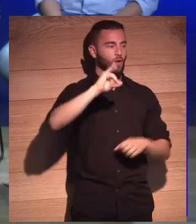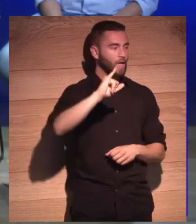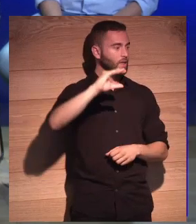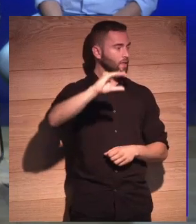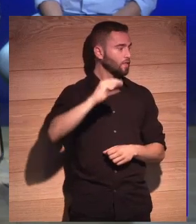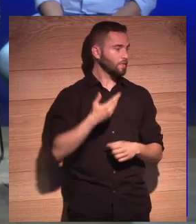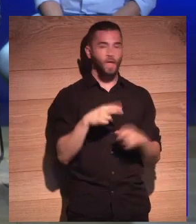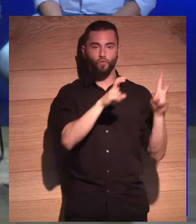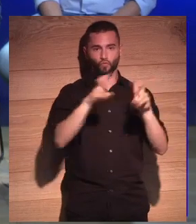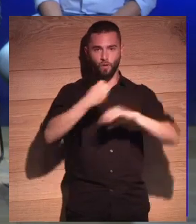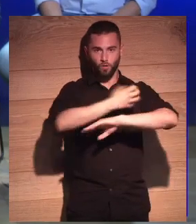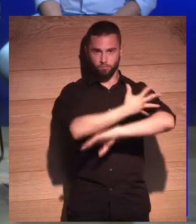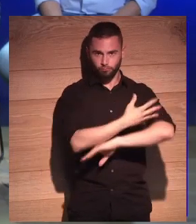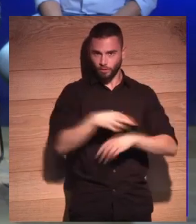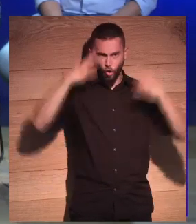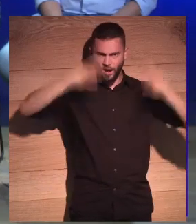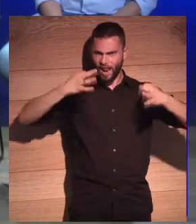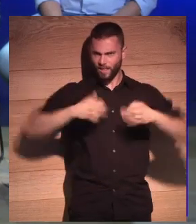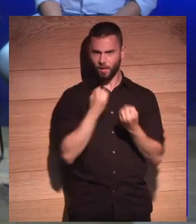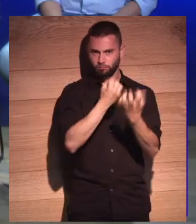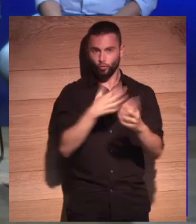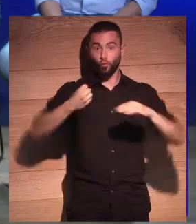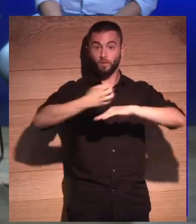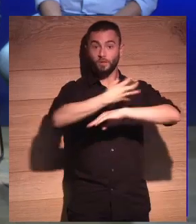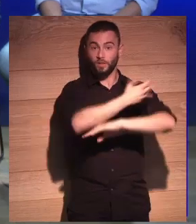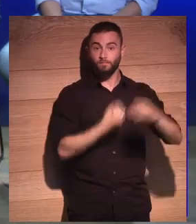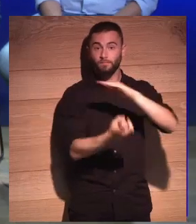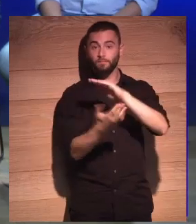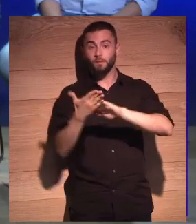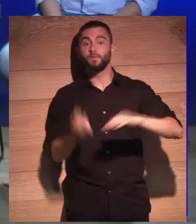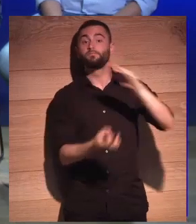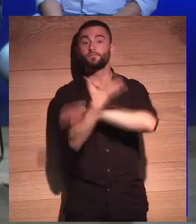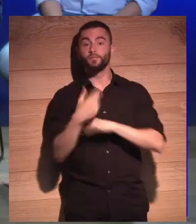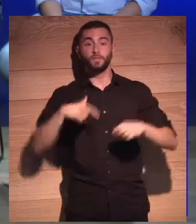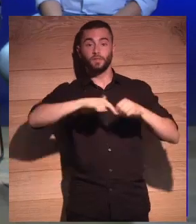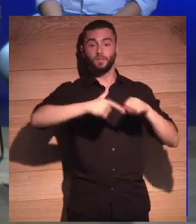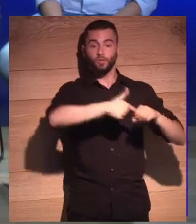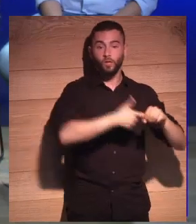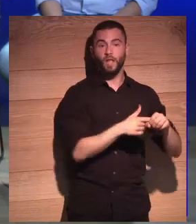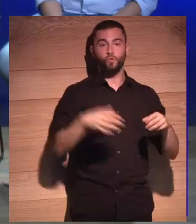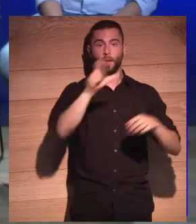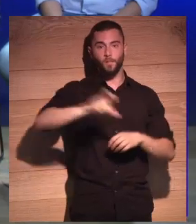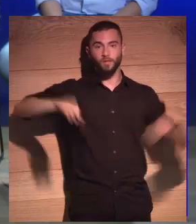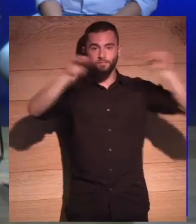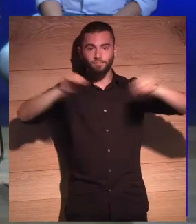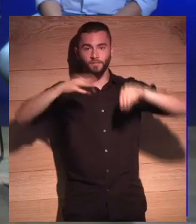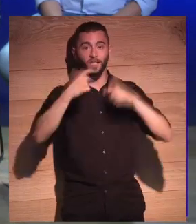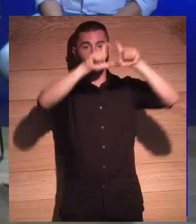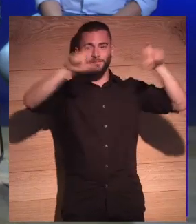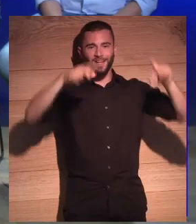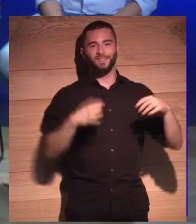alta velocidad. Estamos hablando de realidades. Va a salir un tren, hay que formar a la gente en soldadura, y hay una empresa que ha desarrollado una tecnología que